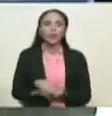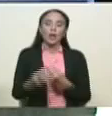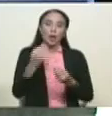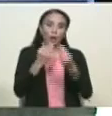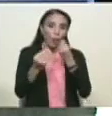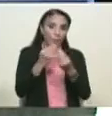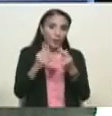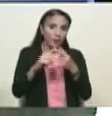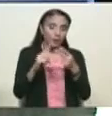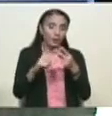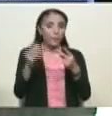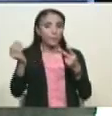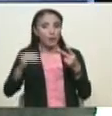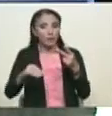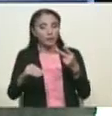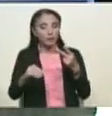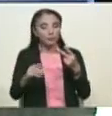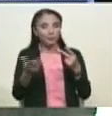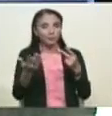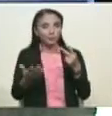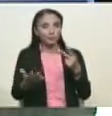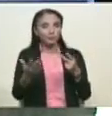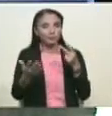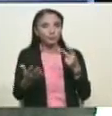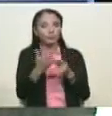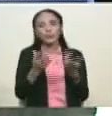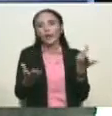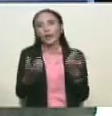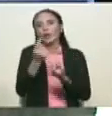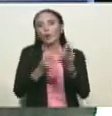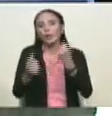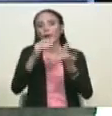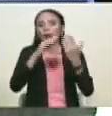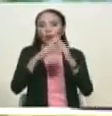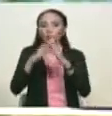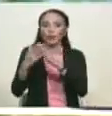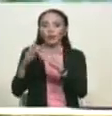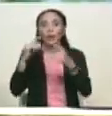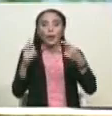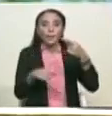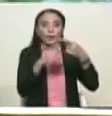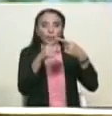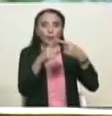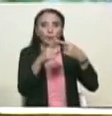agroalimentario y la economía comunal. En primer lugar,